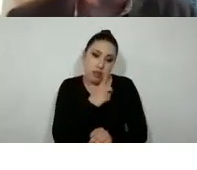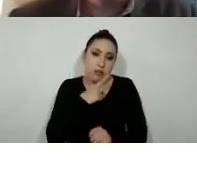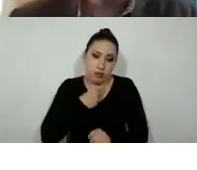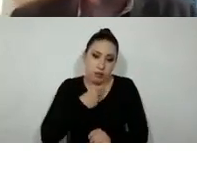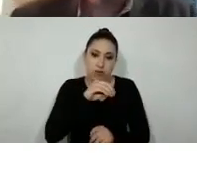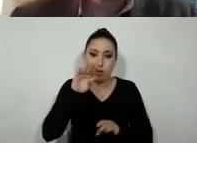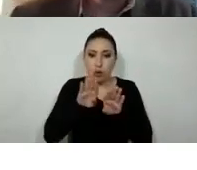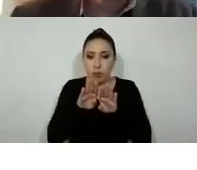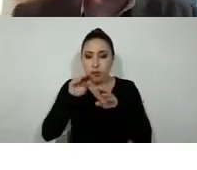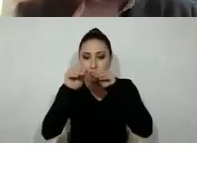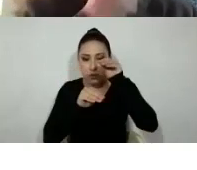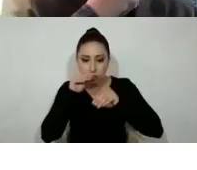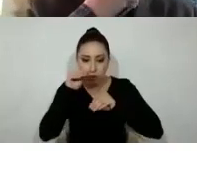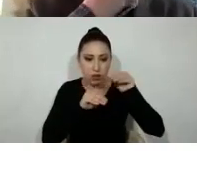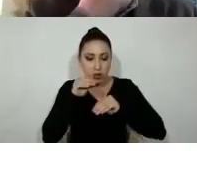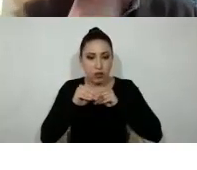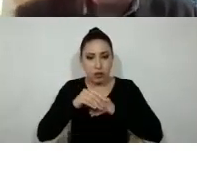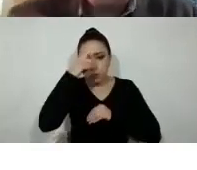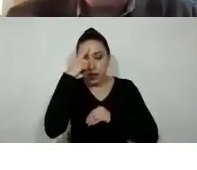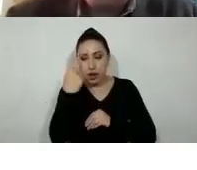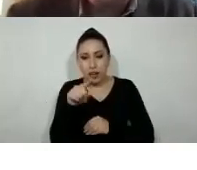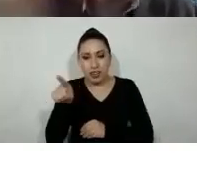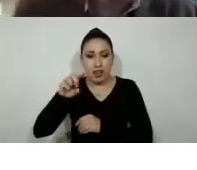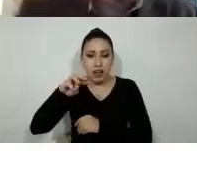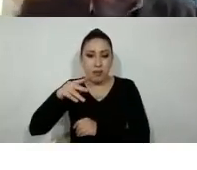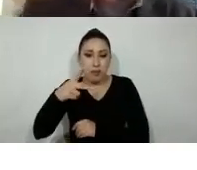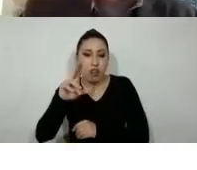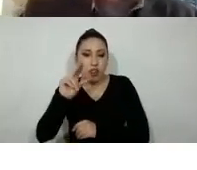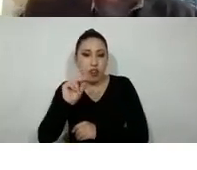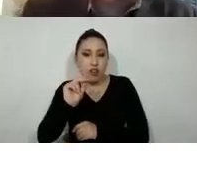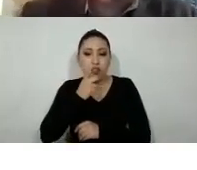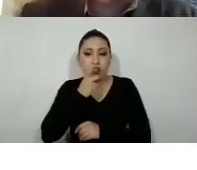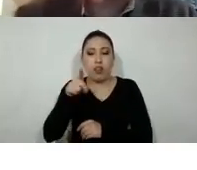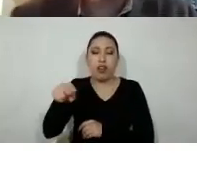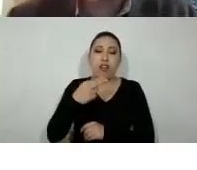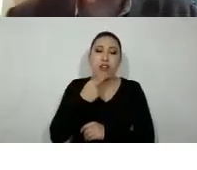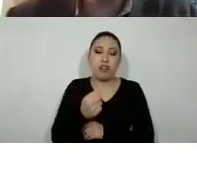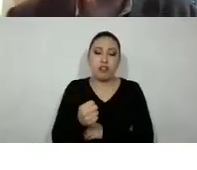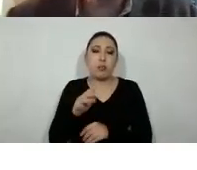no lo rebote. Entonces, mira, mejor vamos a decir que fue así y así y así.